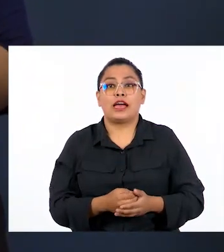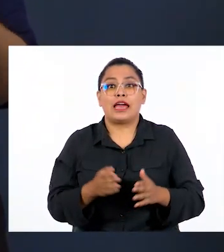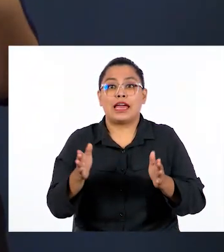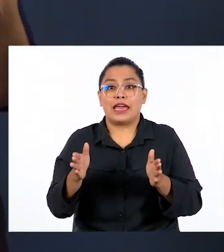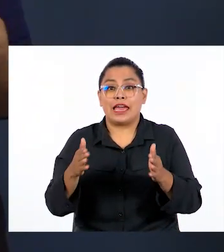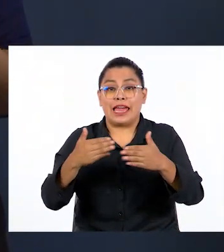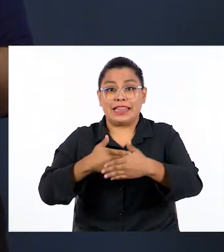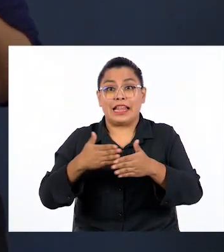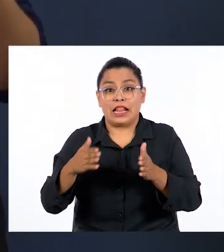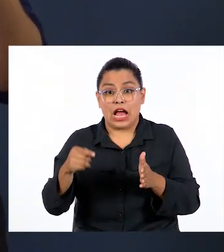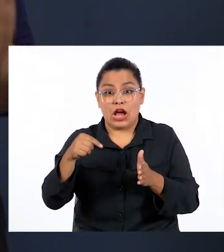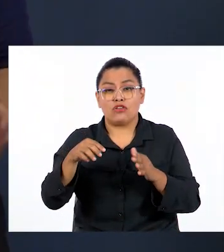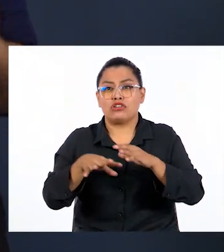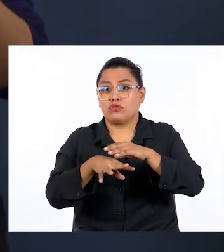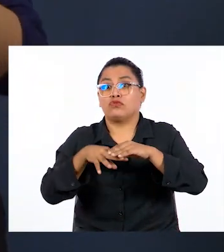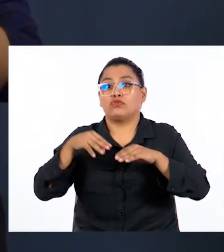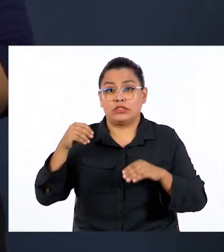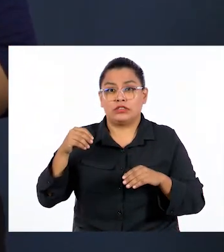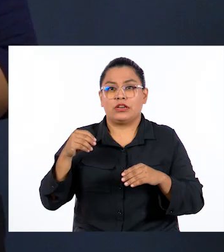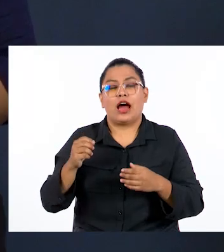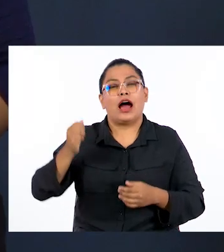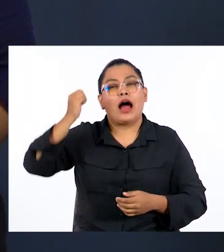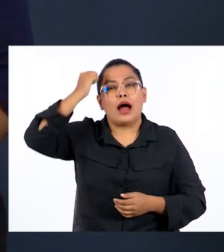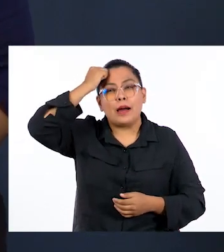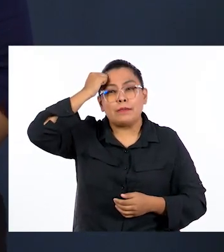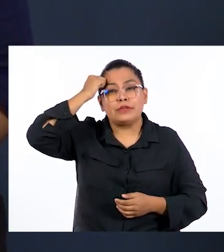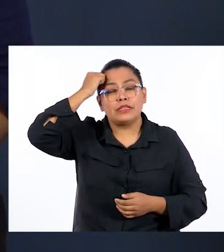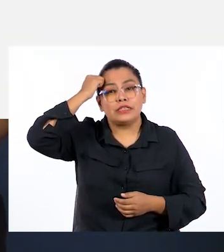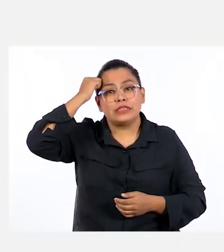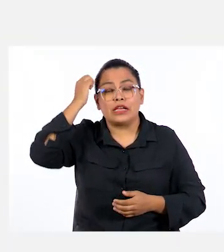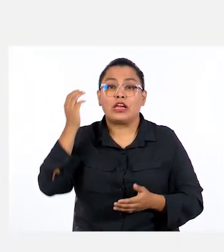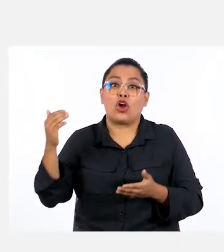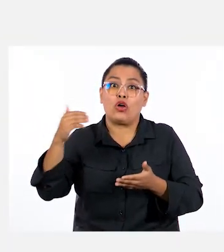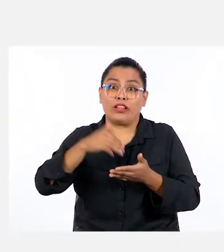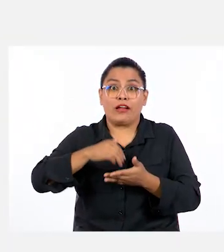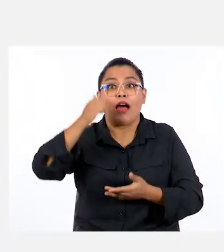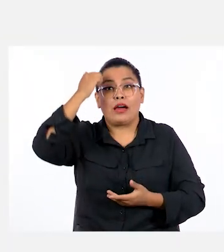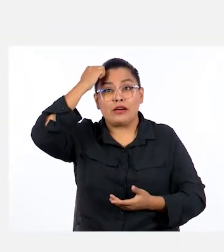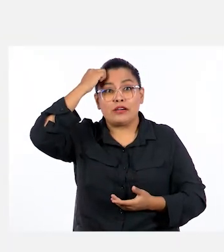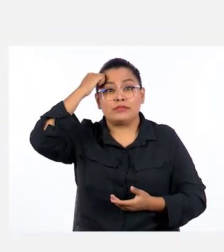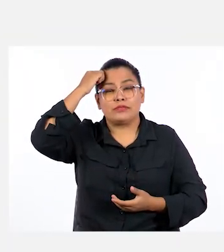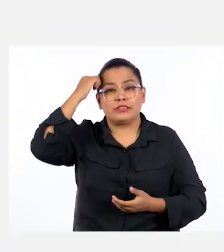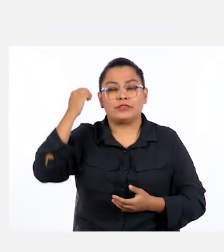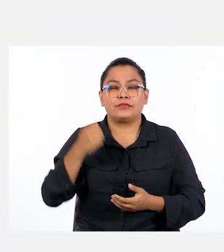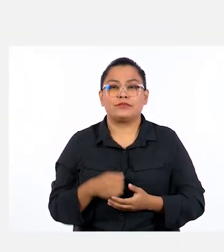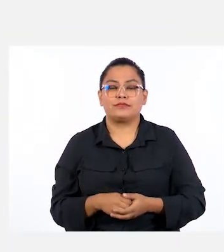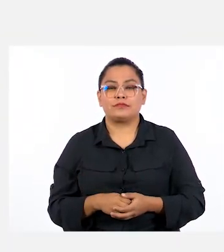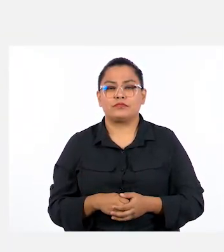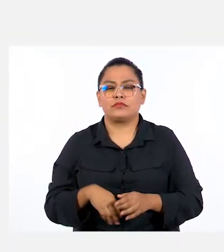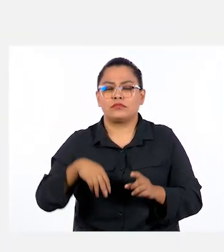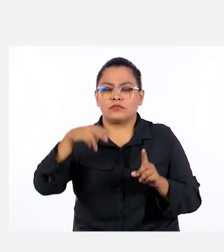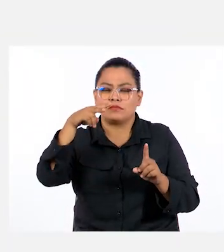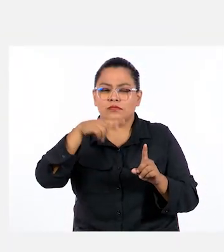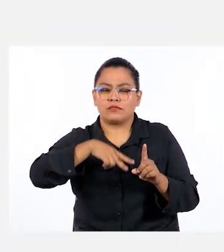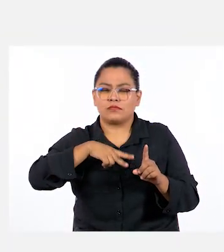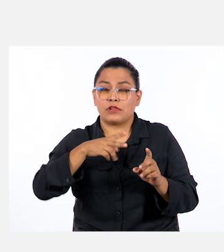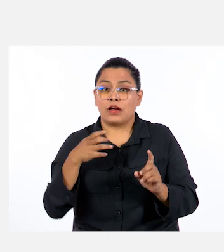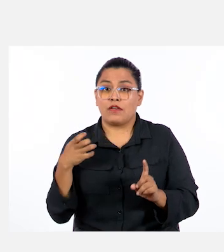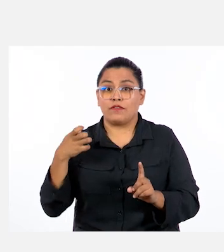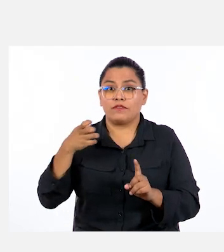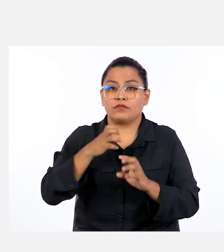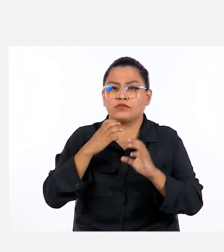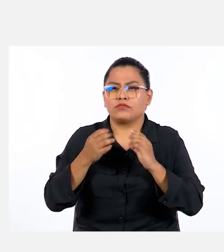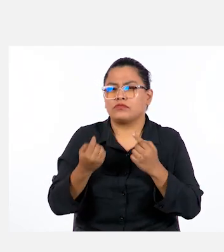aula, es decir, aprender a aprender. Entre los rasgos que caracterizan al enfoque comunicativo